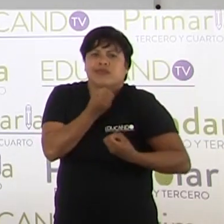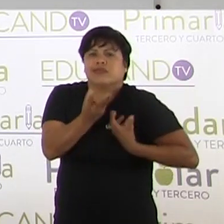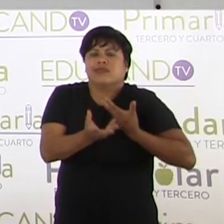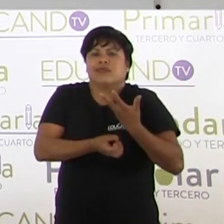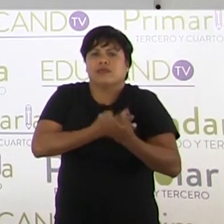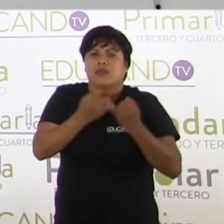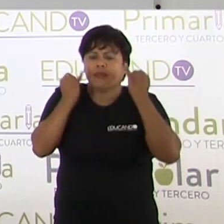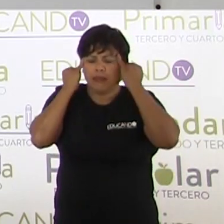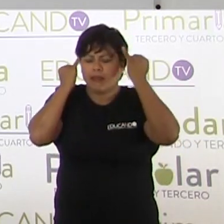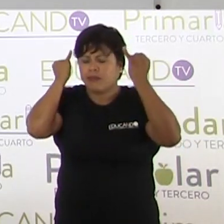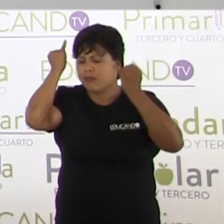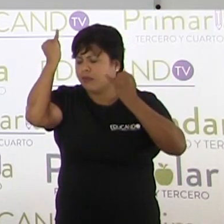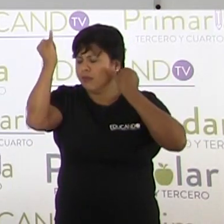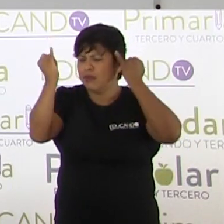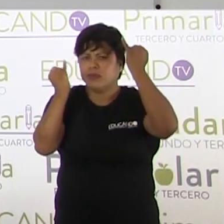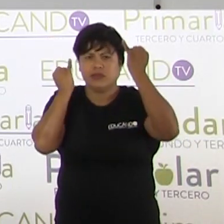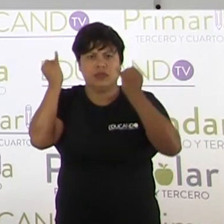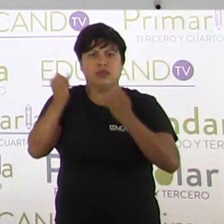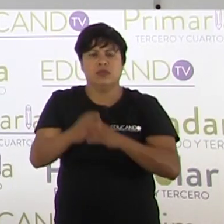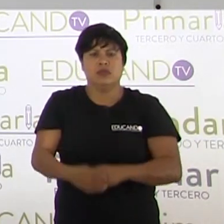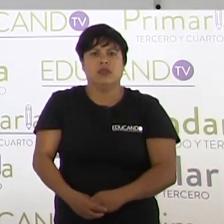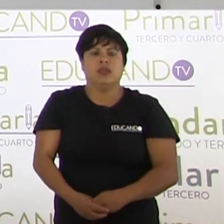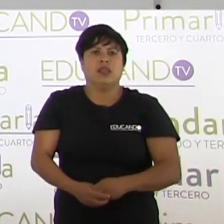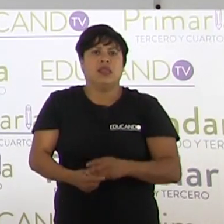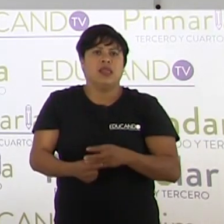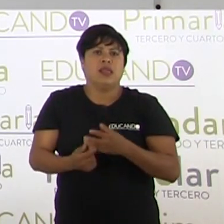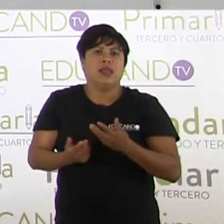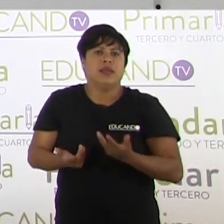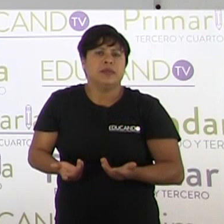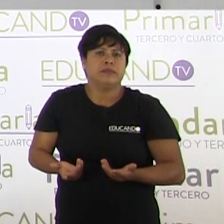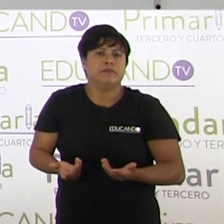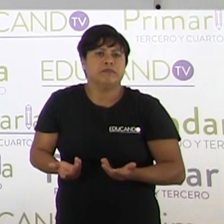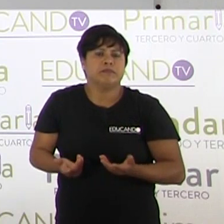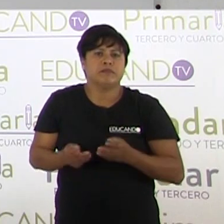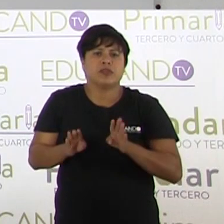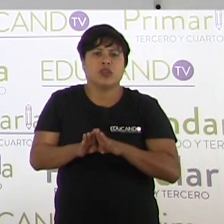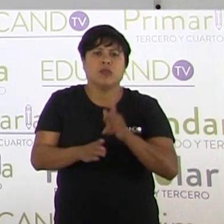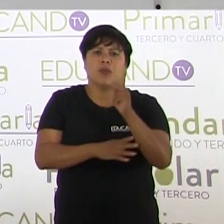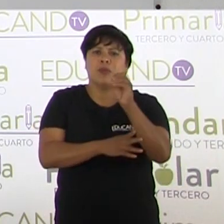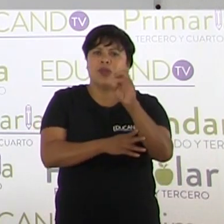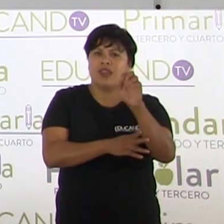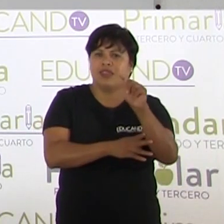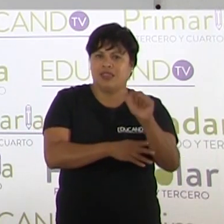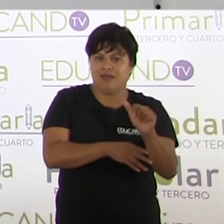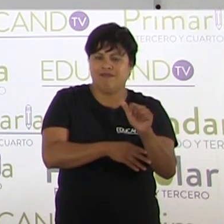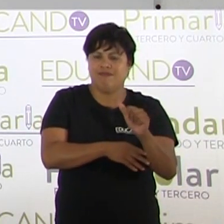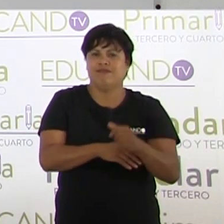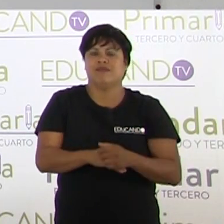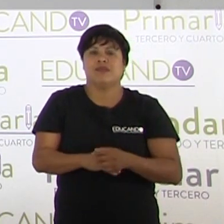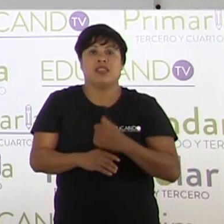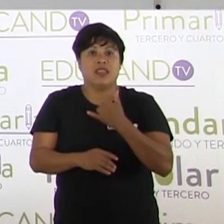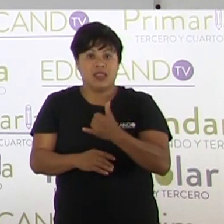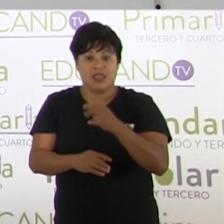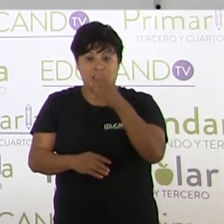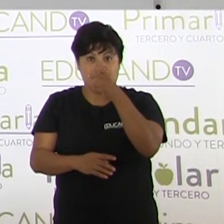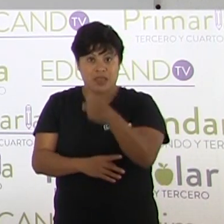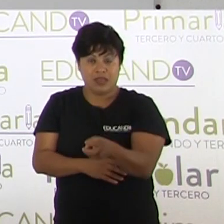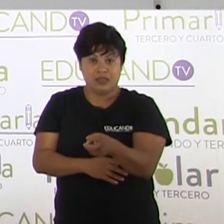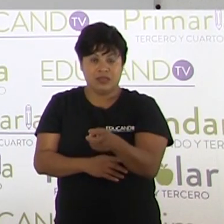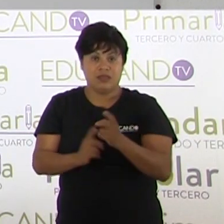intuición, la imaginación de el poeta, y va a